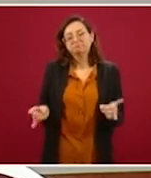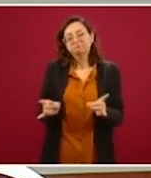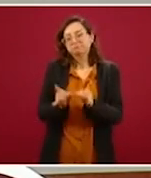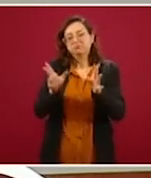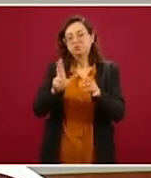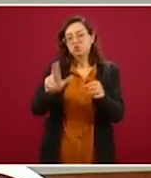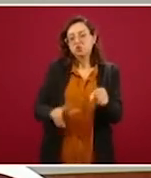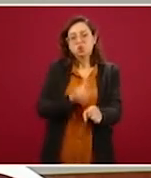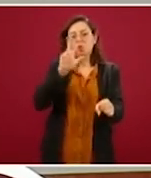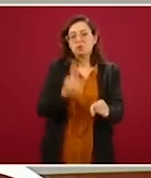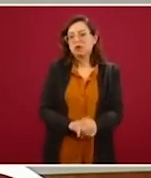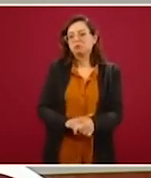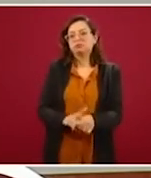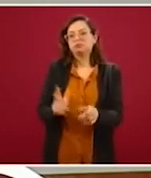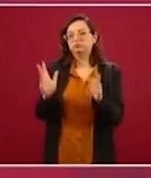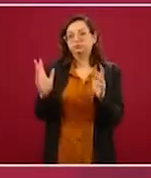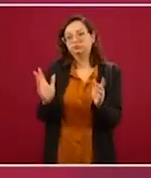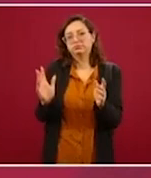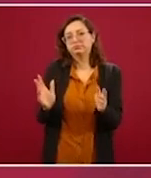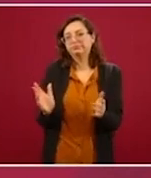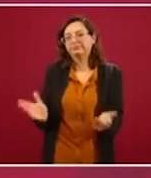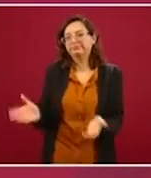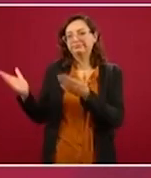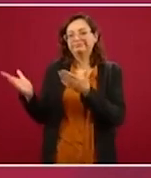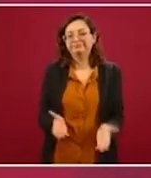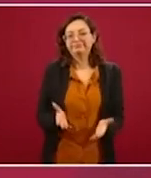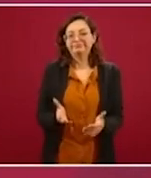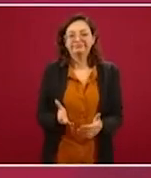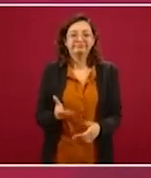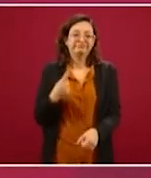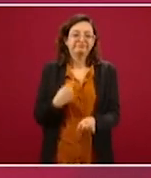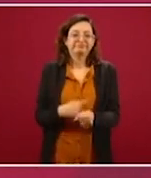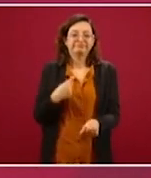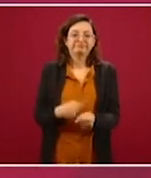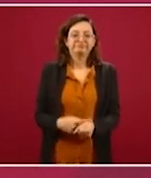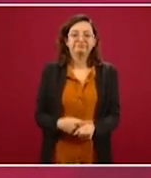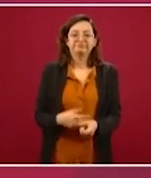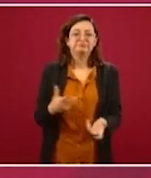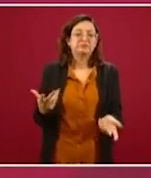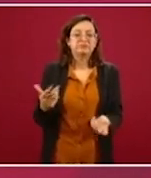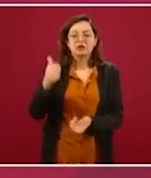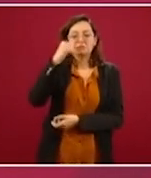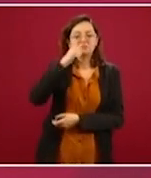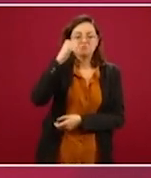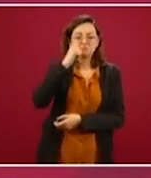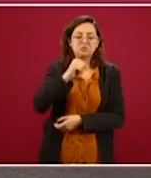situación. Aquí lo informamos desde los primeros días.